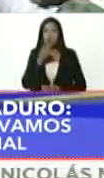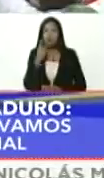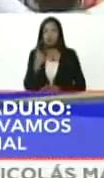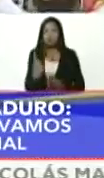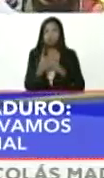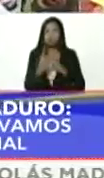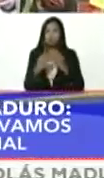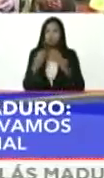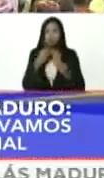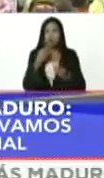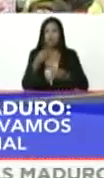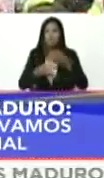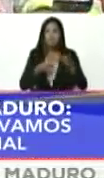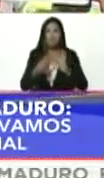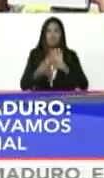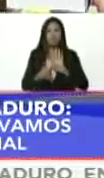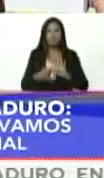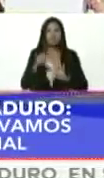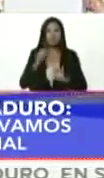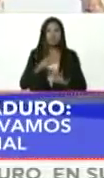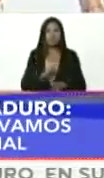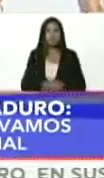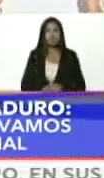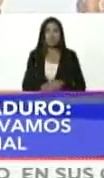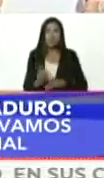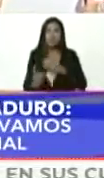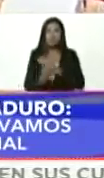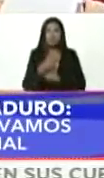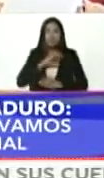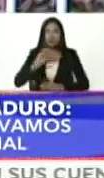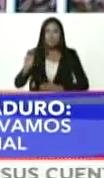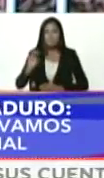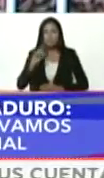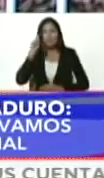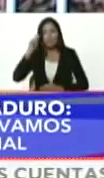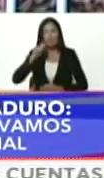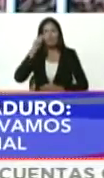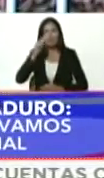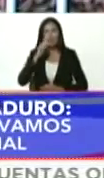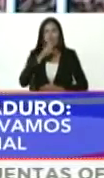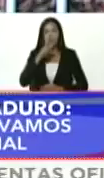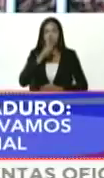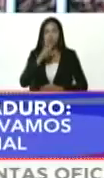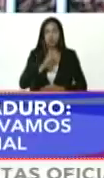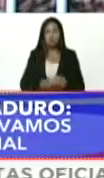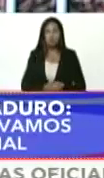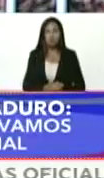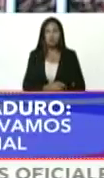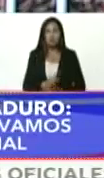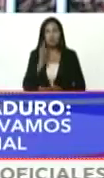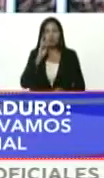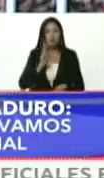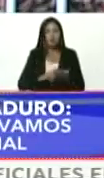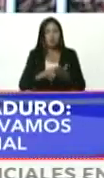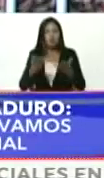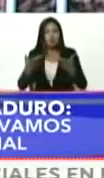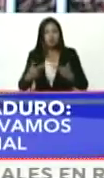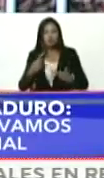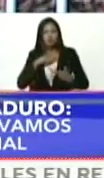frente, presente la traición a la patria y el video, que es una de las pruebas que nos han